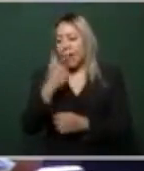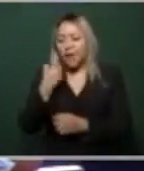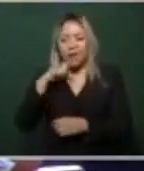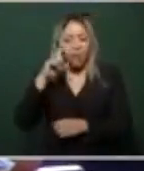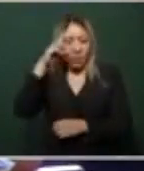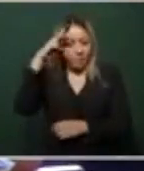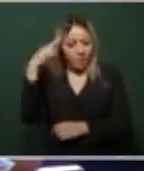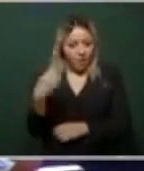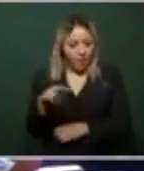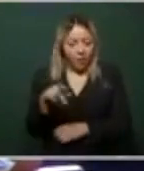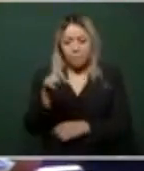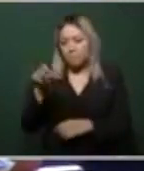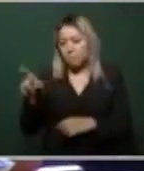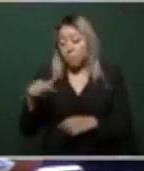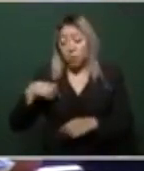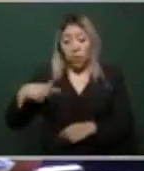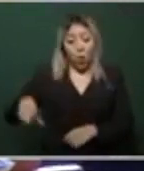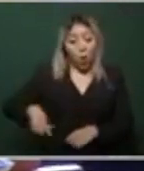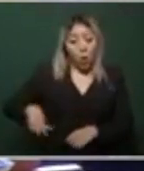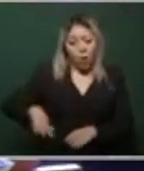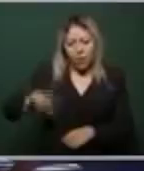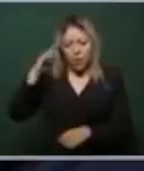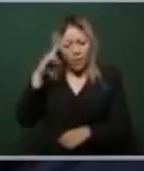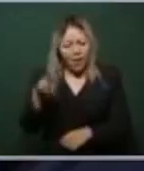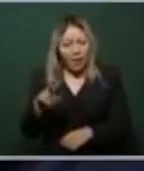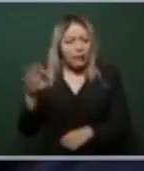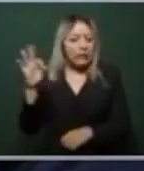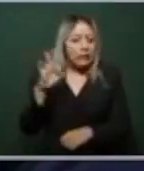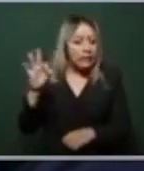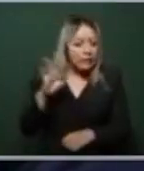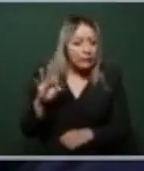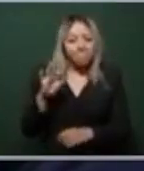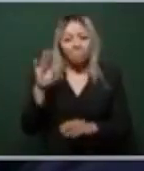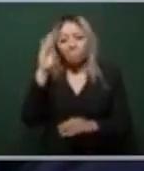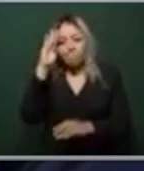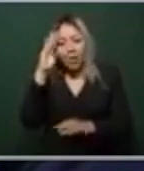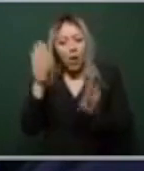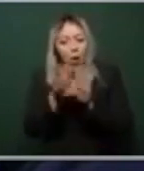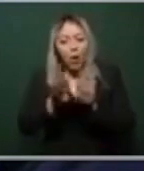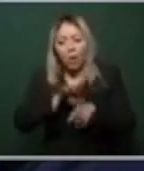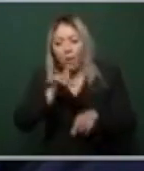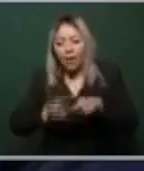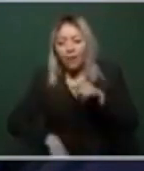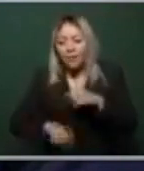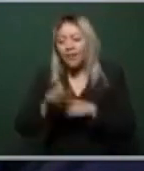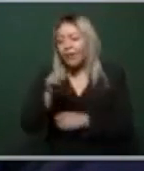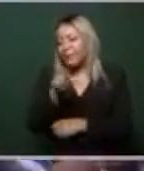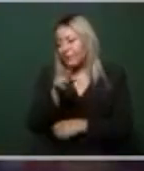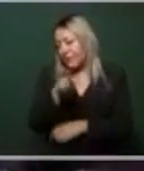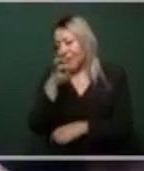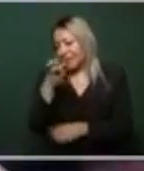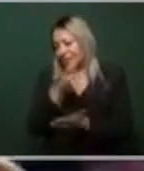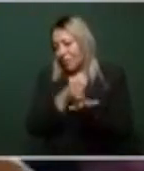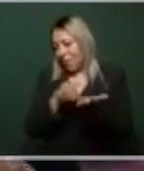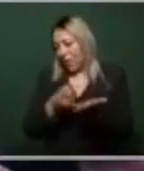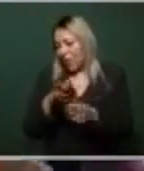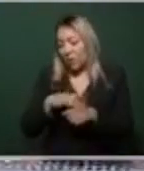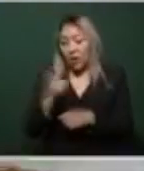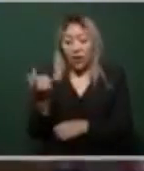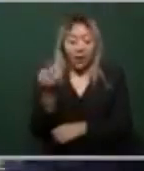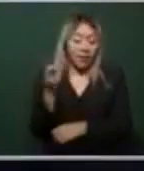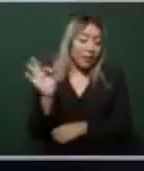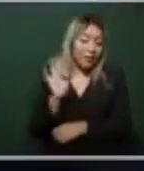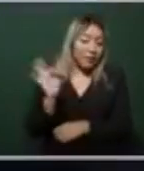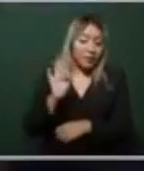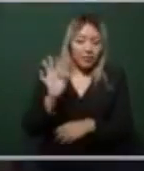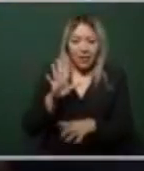mexicano. ¿El gobierno mexicano buscará la forma de eliminar esta imposición arancelaria, toda vez que pues deja fuera